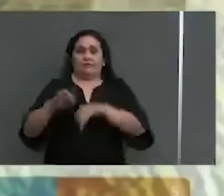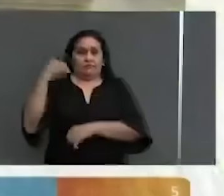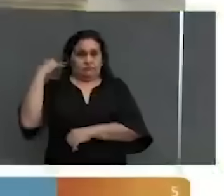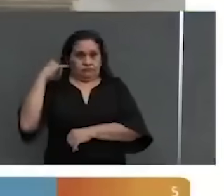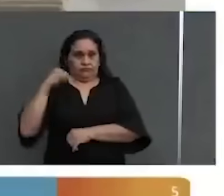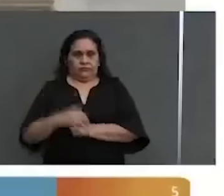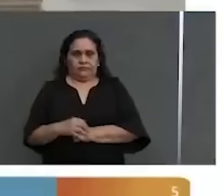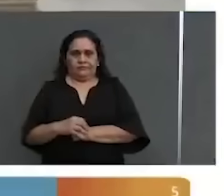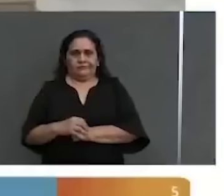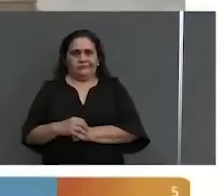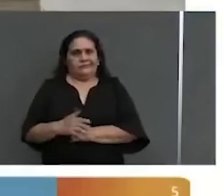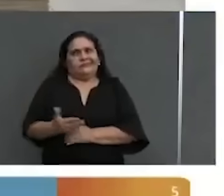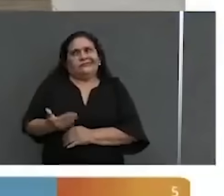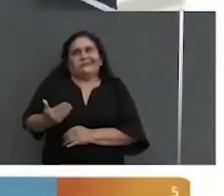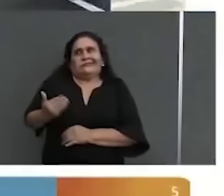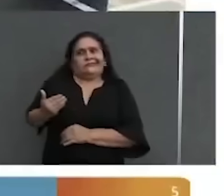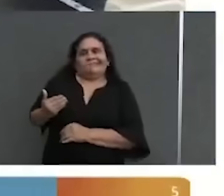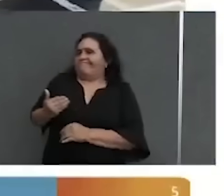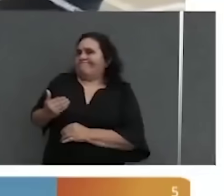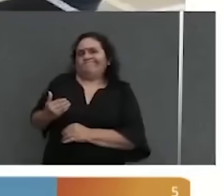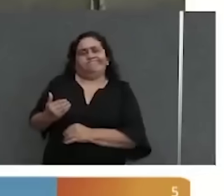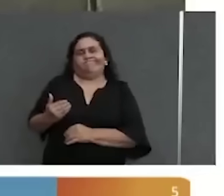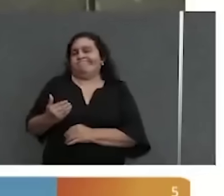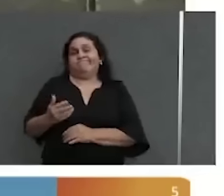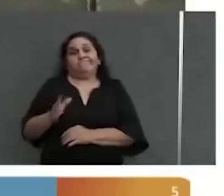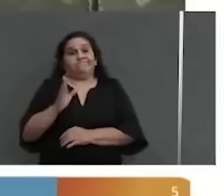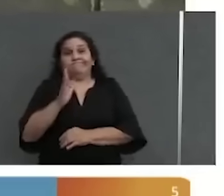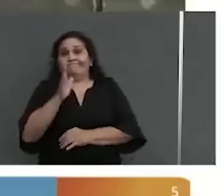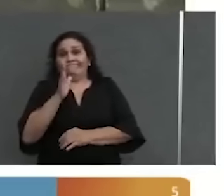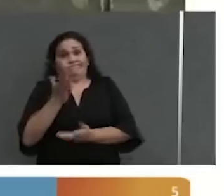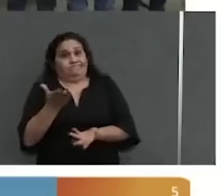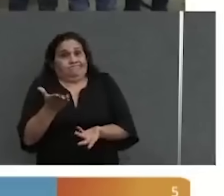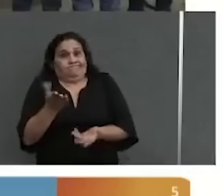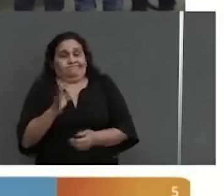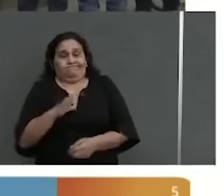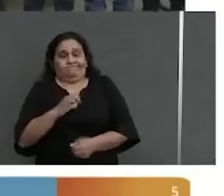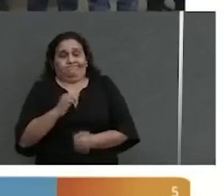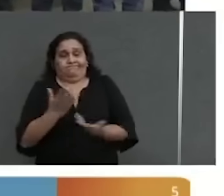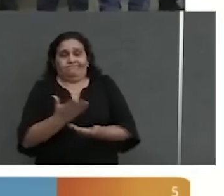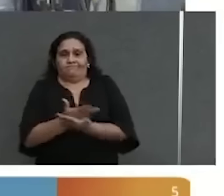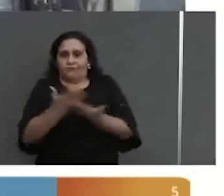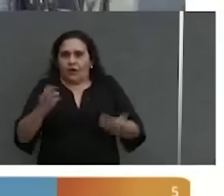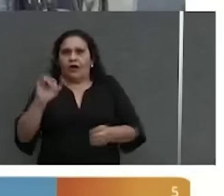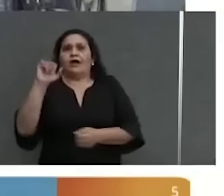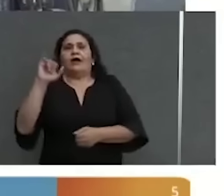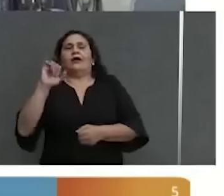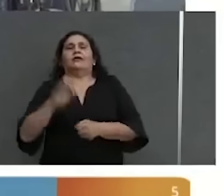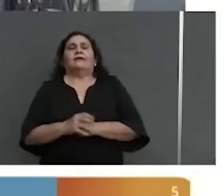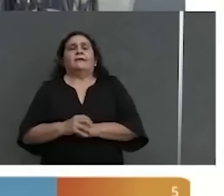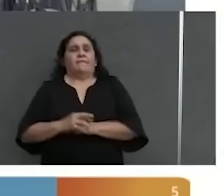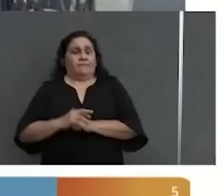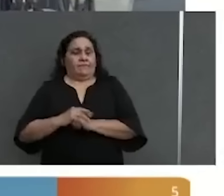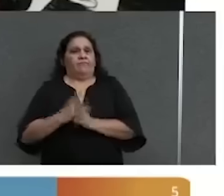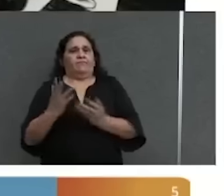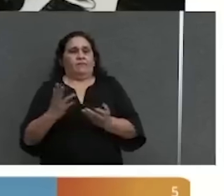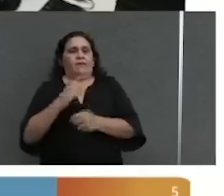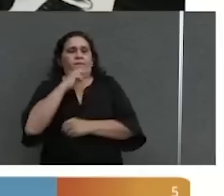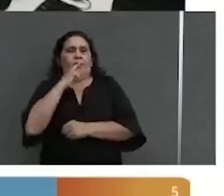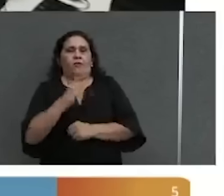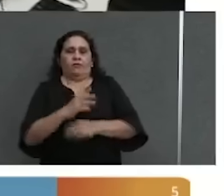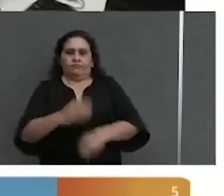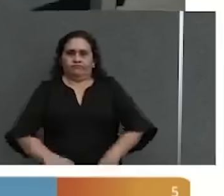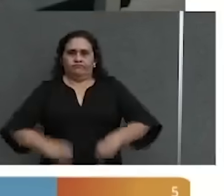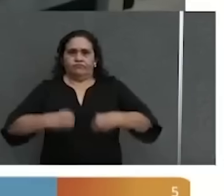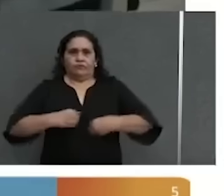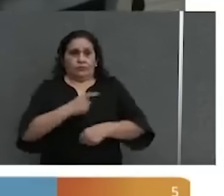Nunca habían habido tantos empleos formales en Yucatán, pues lo cual es muy bueno para la economía, pero sobre todo para mejorar las condiciones de la gente que hoy